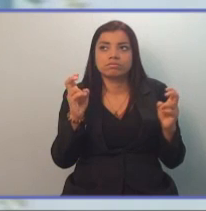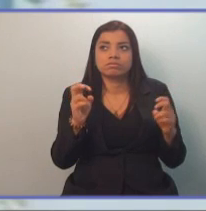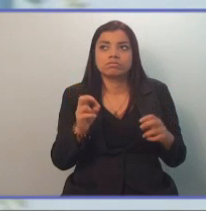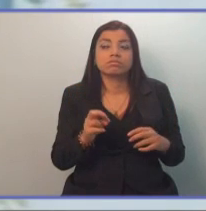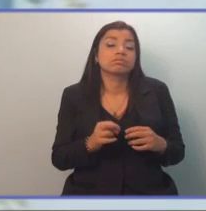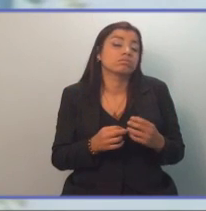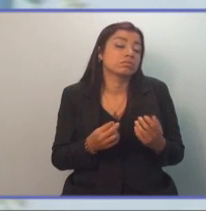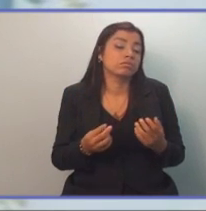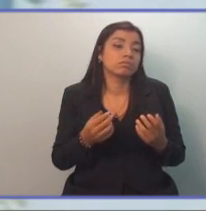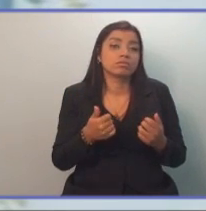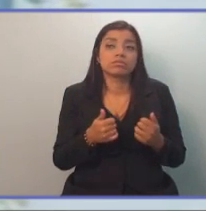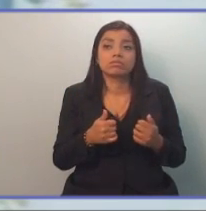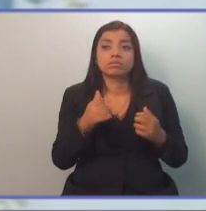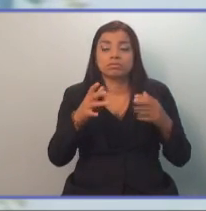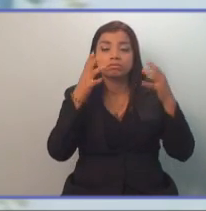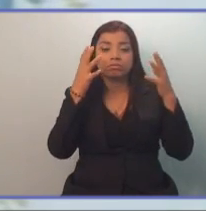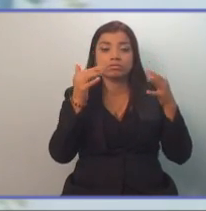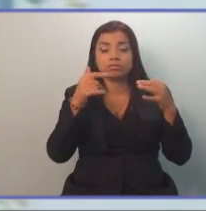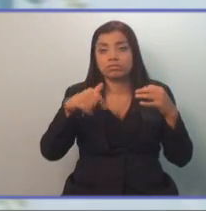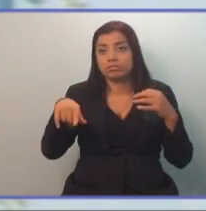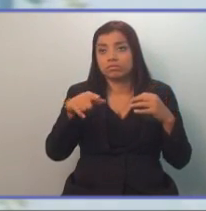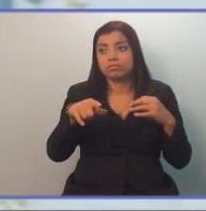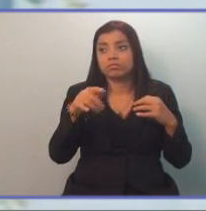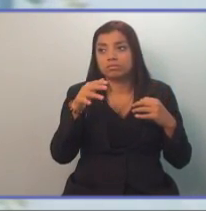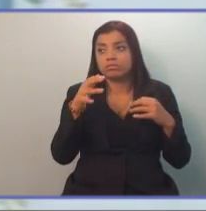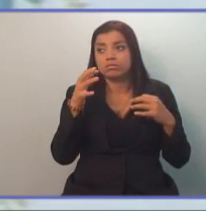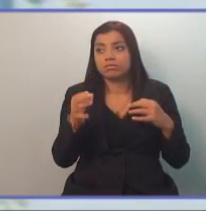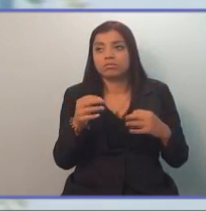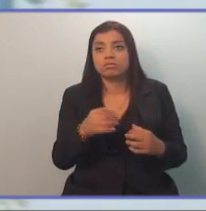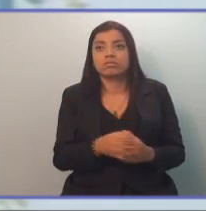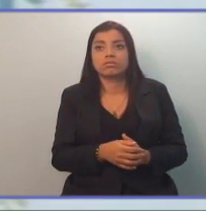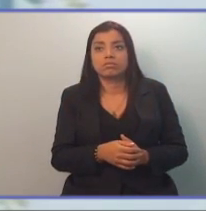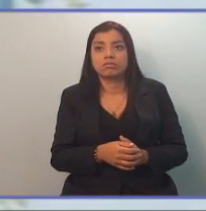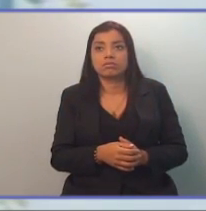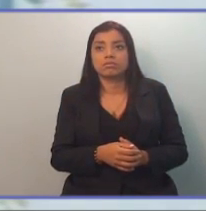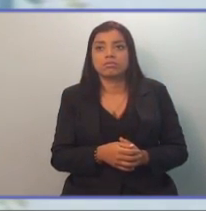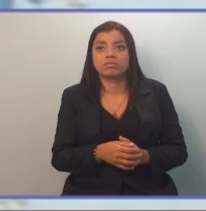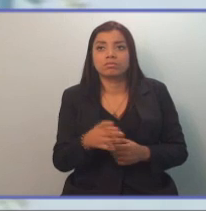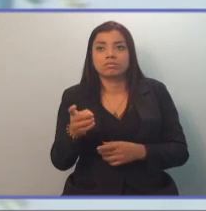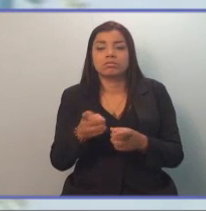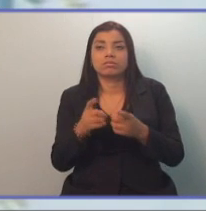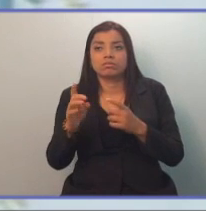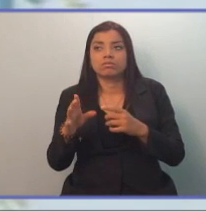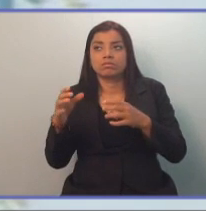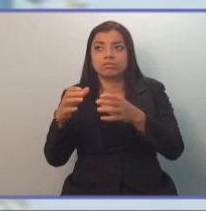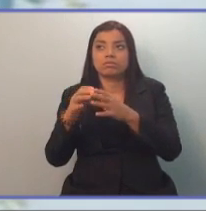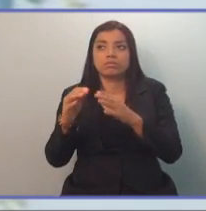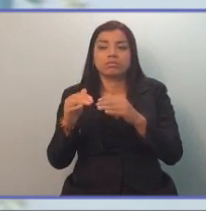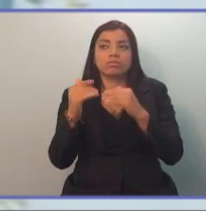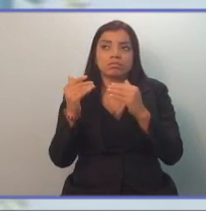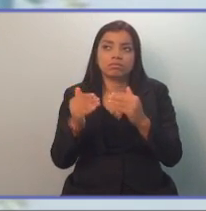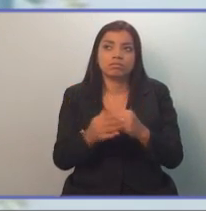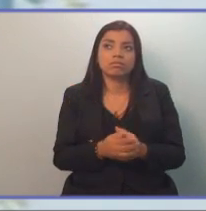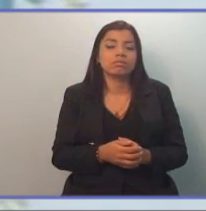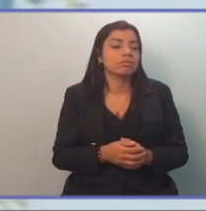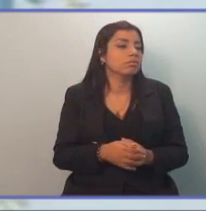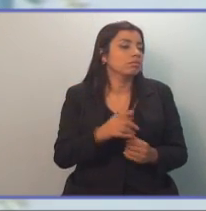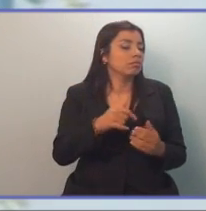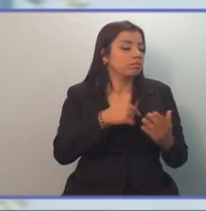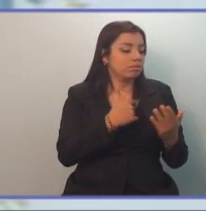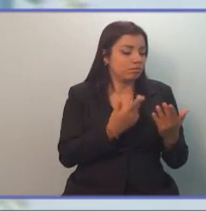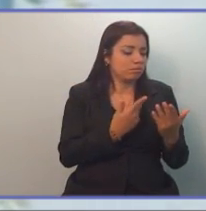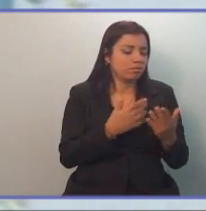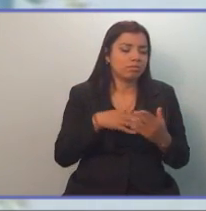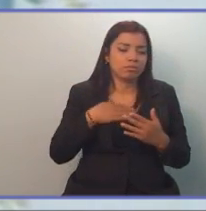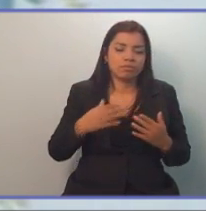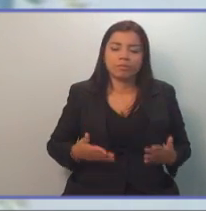pero bueno, es la decisión que ustedes tienen como delegación del soberano. ¿Qué lo motiva a participar en este